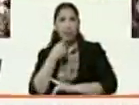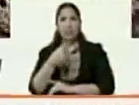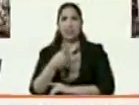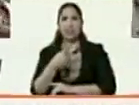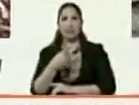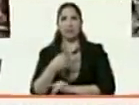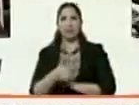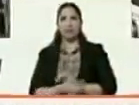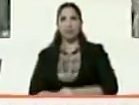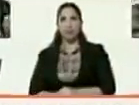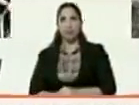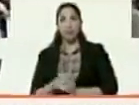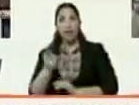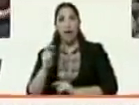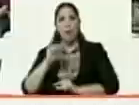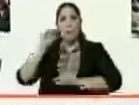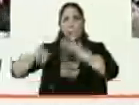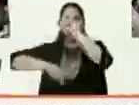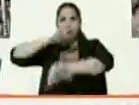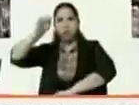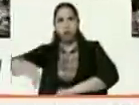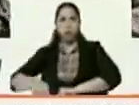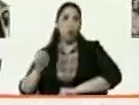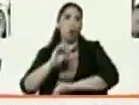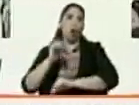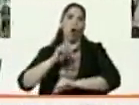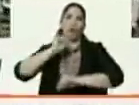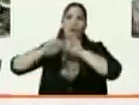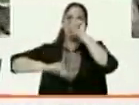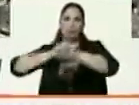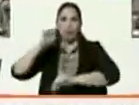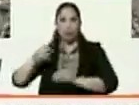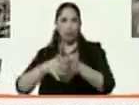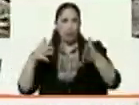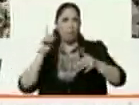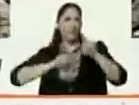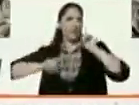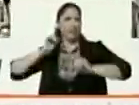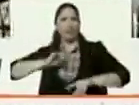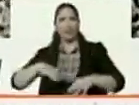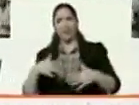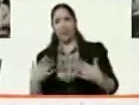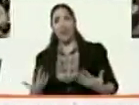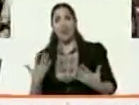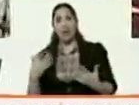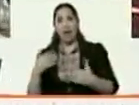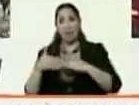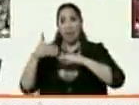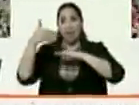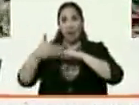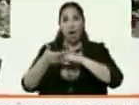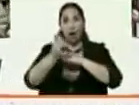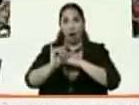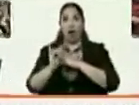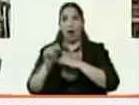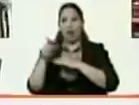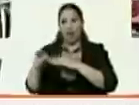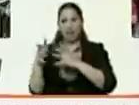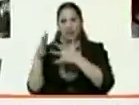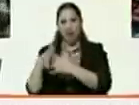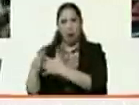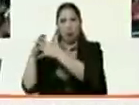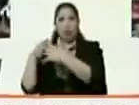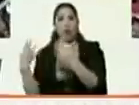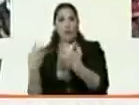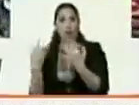bajo el argumento de decir que hay bombas atómicas y armas nucleares. Mentira, lo que está detrás de eso, en